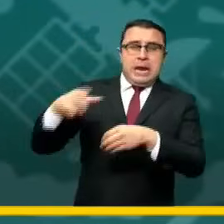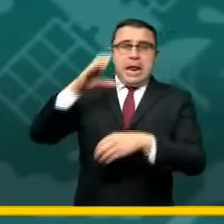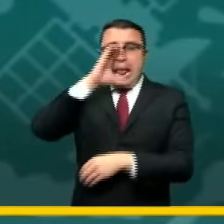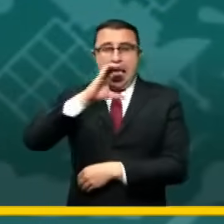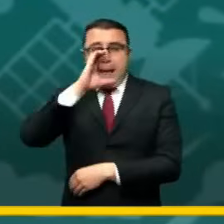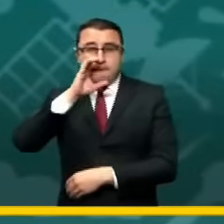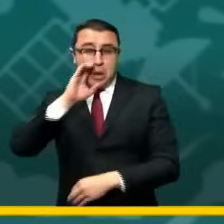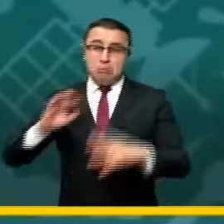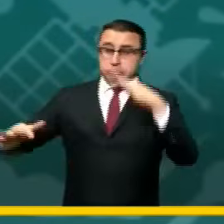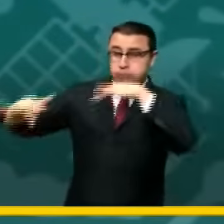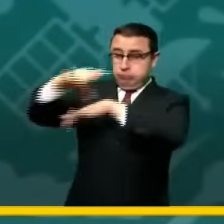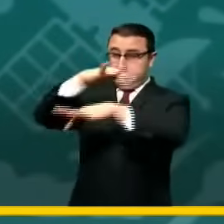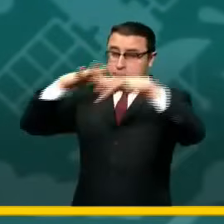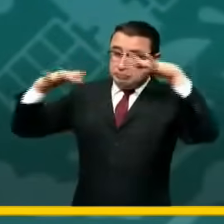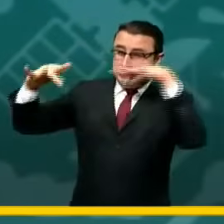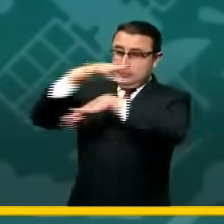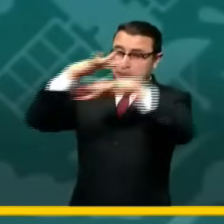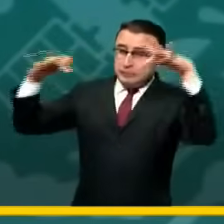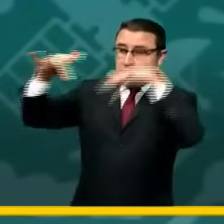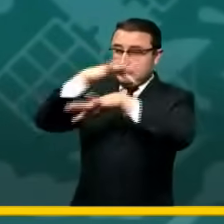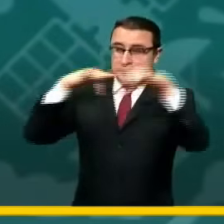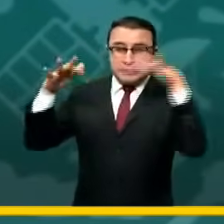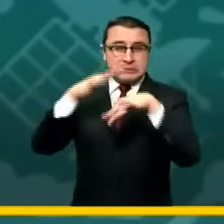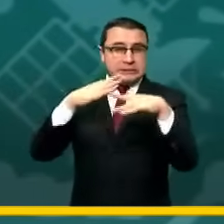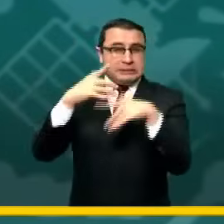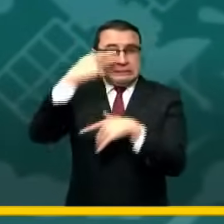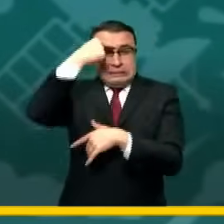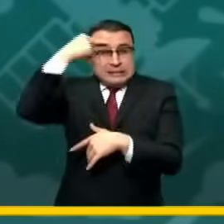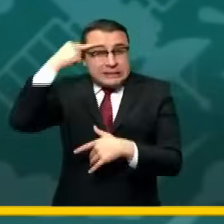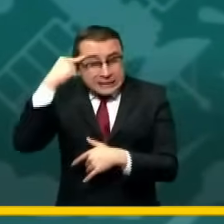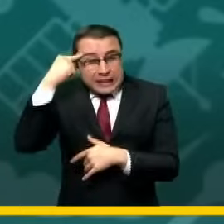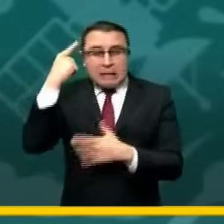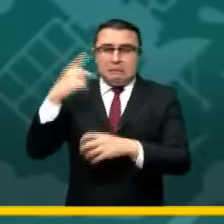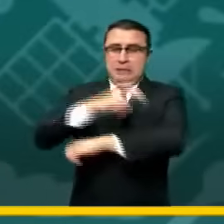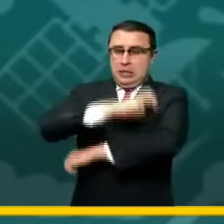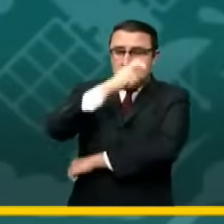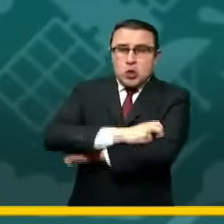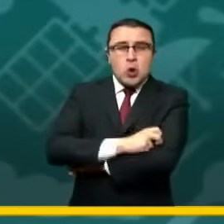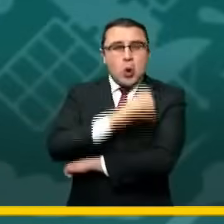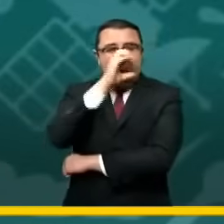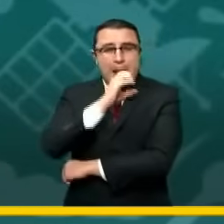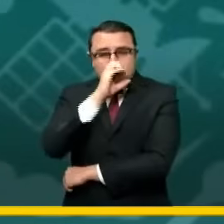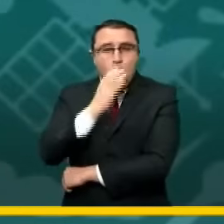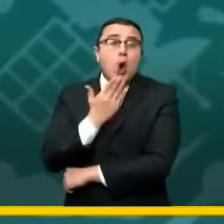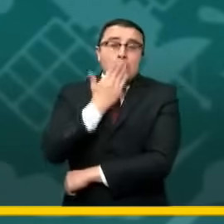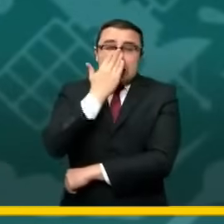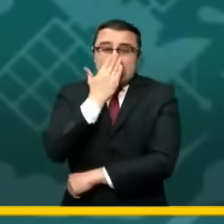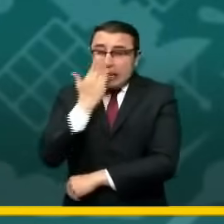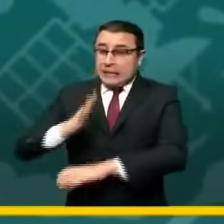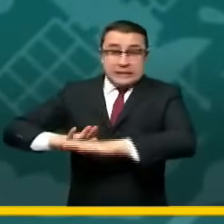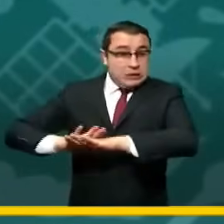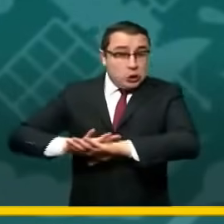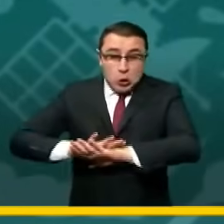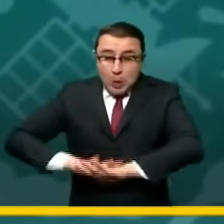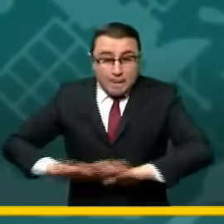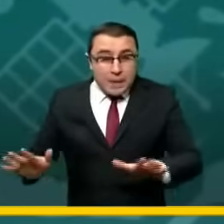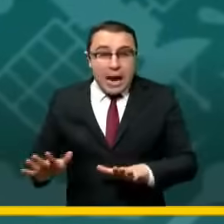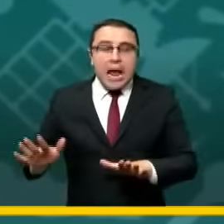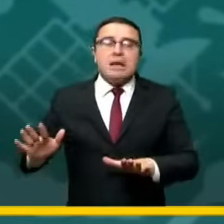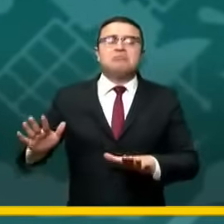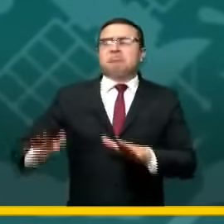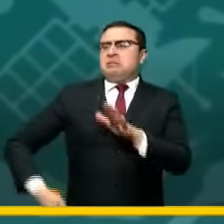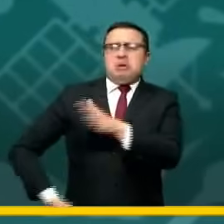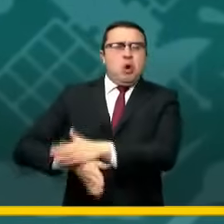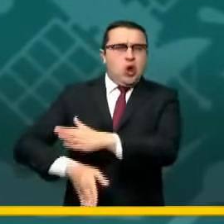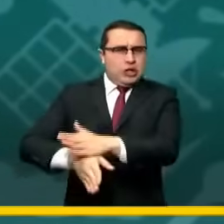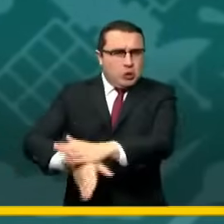las chimeneas emisoras, es decir, no dejan de consumir petróleo, carbón y gas, se romperán de manera